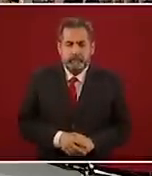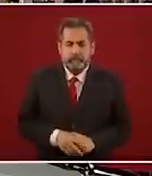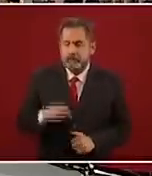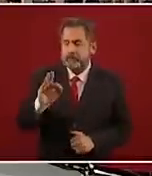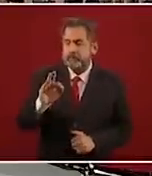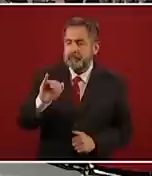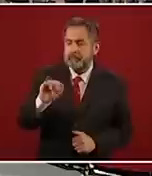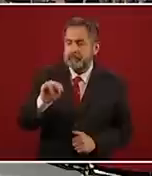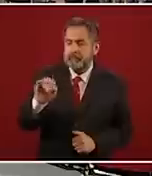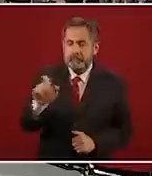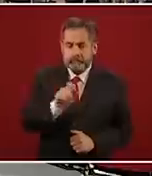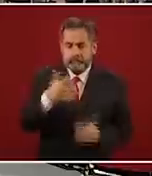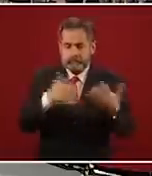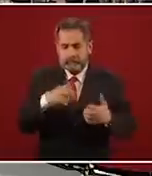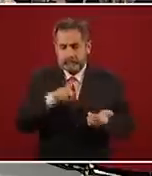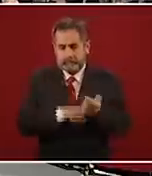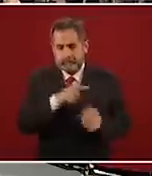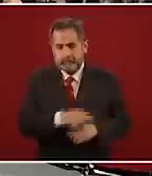Phoenix es el nombre de la empresa.